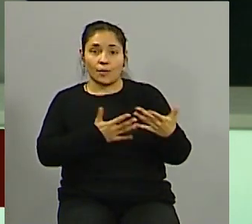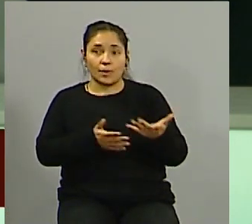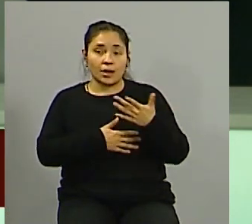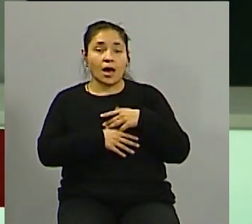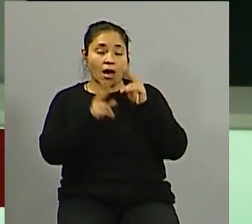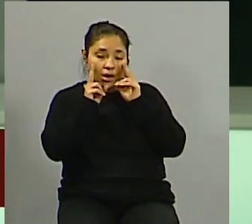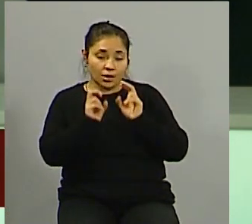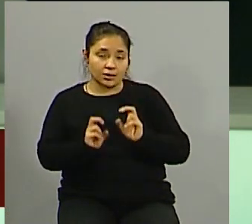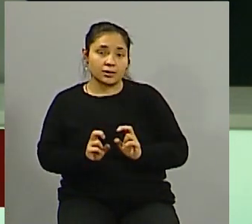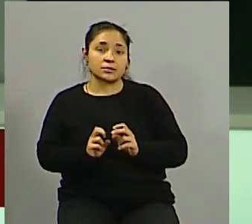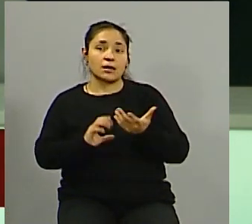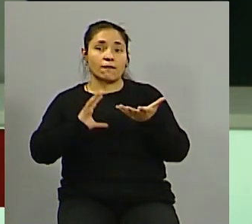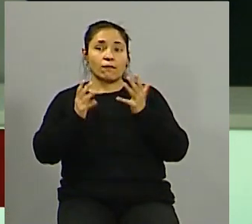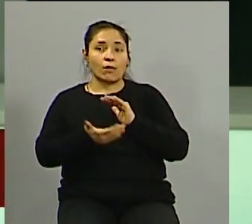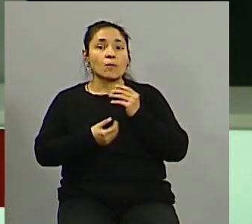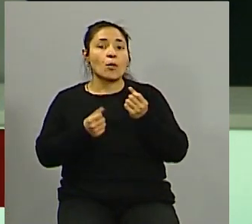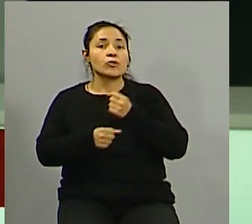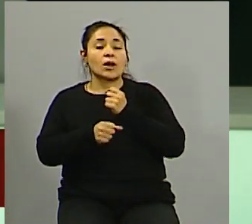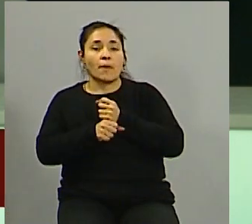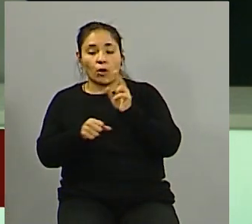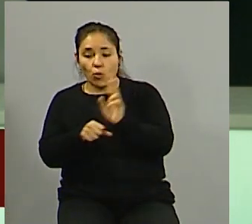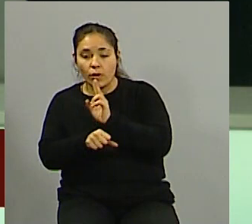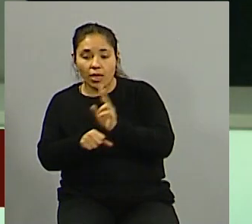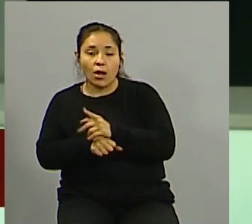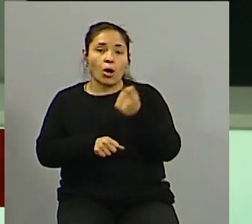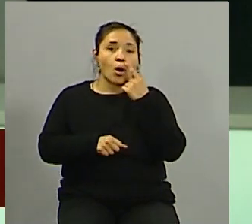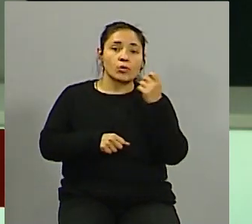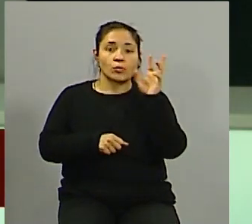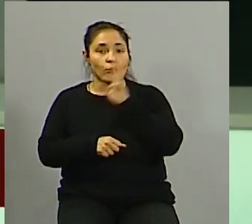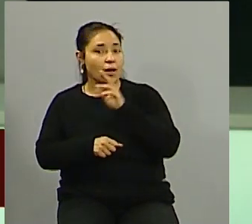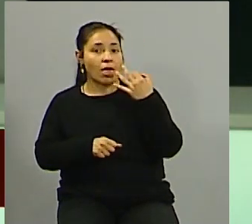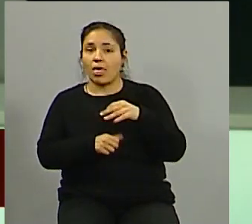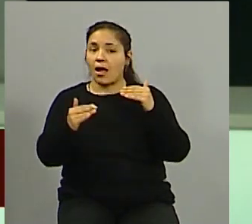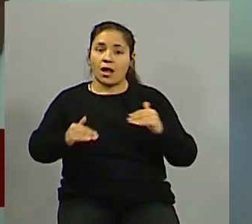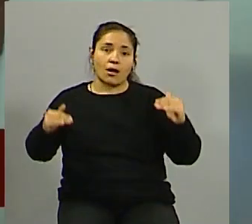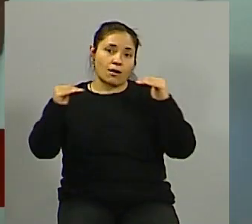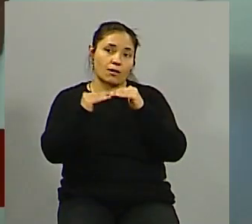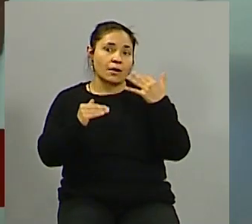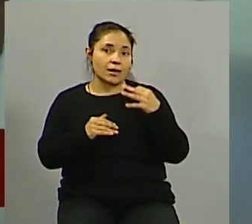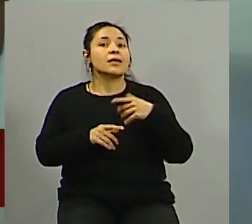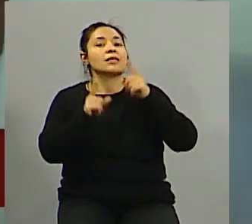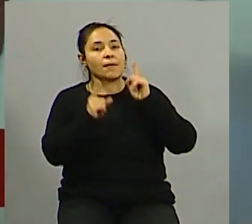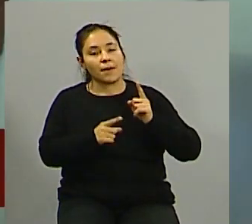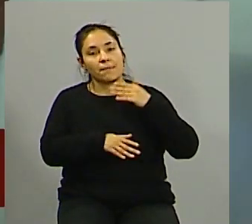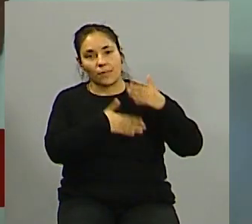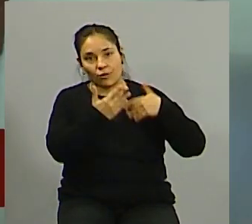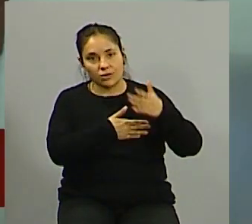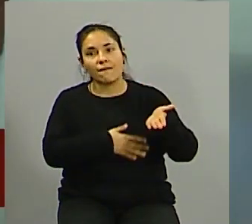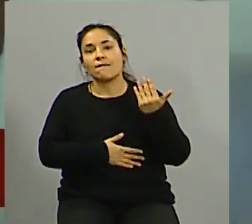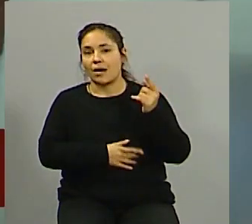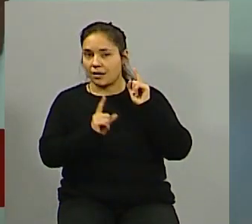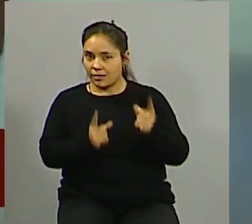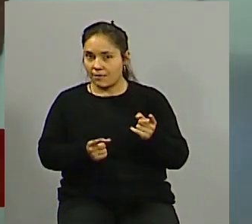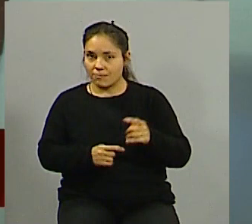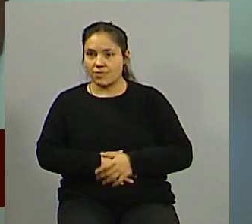analizar y de qué manera equiparamos las tareas de cuidado entre varones y mujeres. Sí, que estamos también en ese proceso, digo, por supuesto, ¿no? Y que falta todavía,